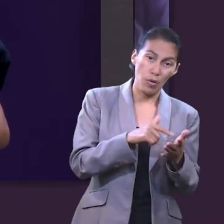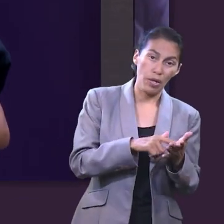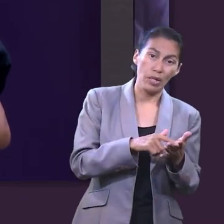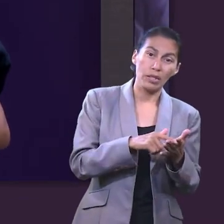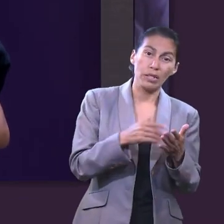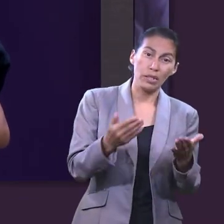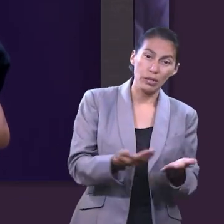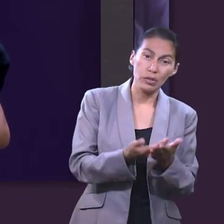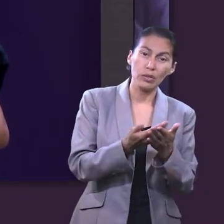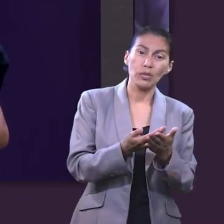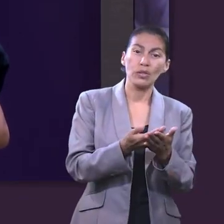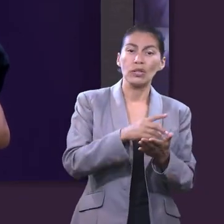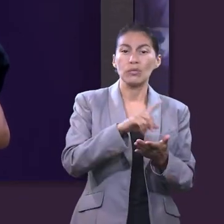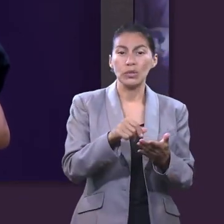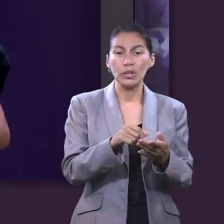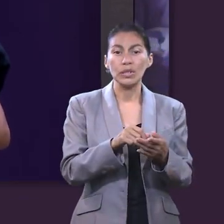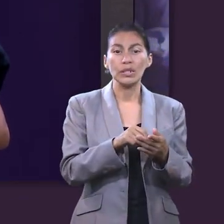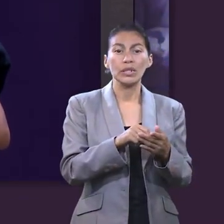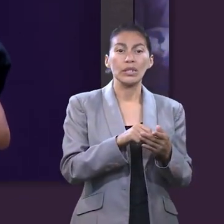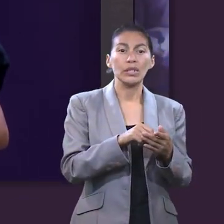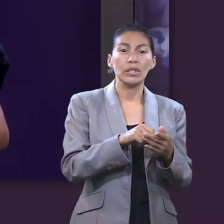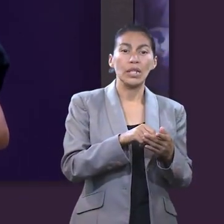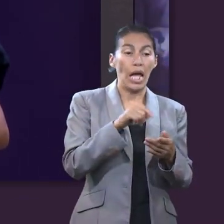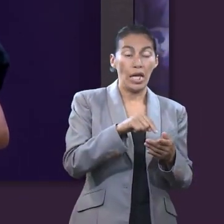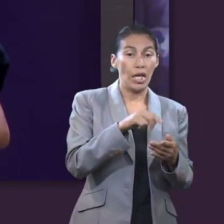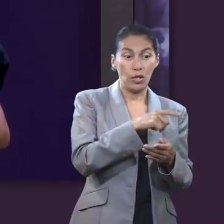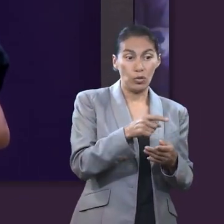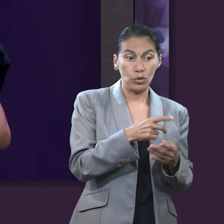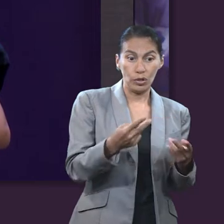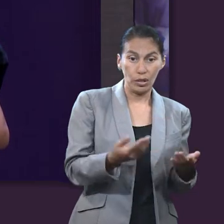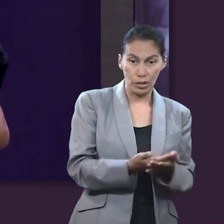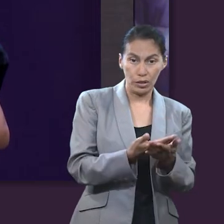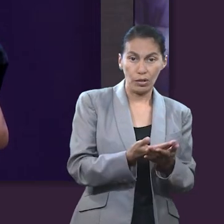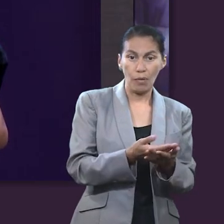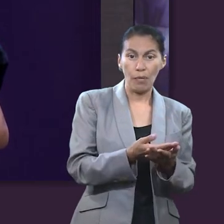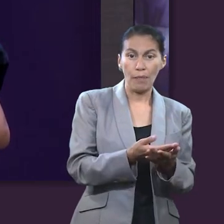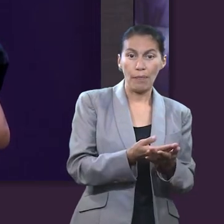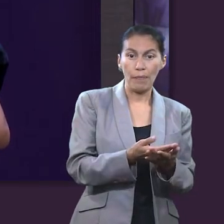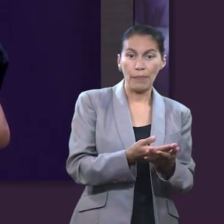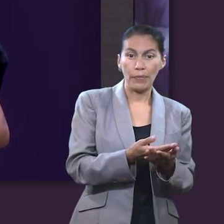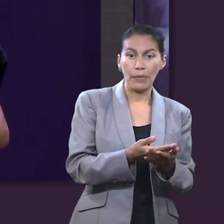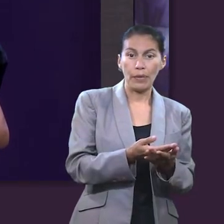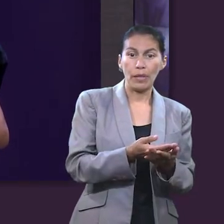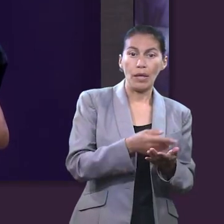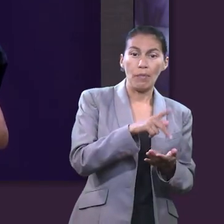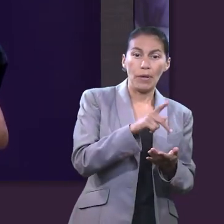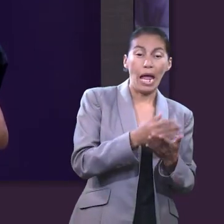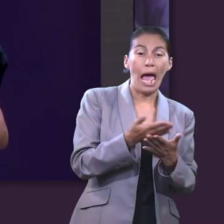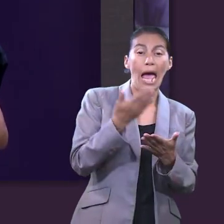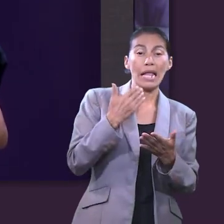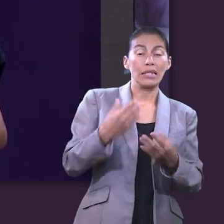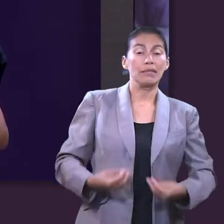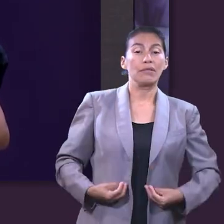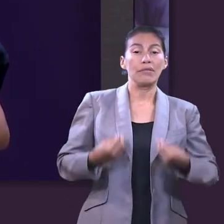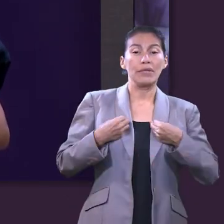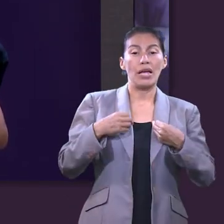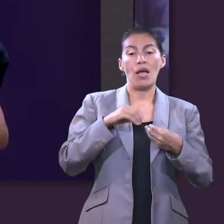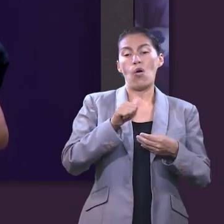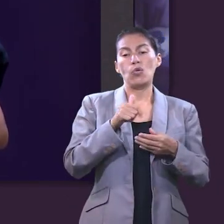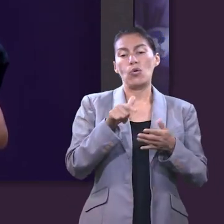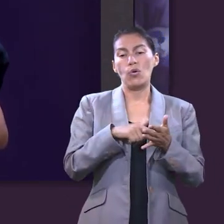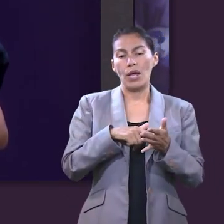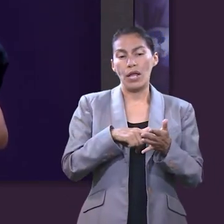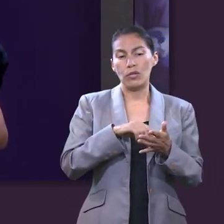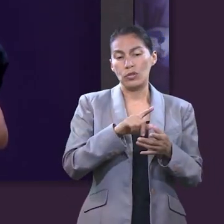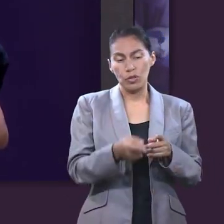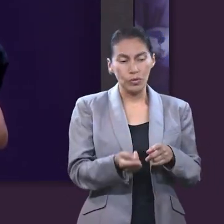Pero, como sabemos, pues, María y José y Jesús no estaban en su lugar natal y tenían que regresar. Más bien, ellos no estaban en su lugar